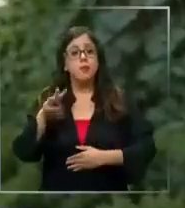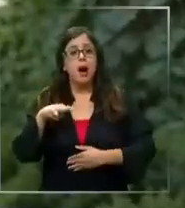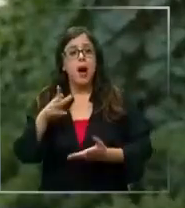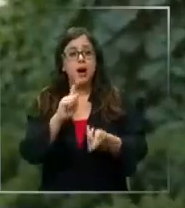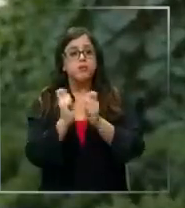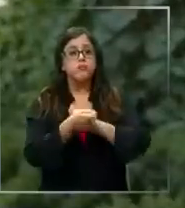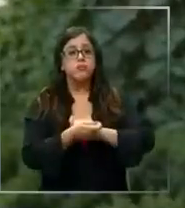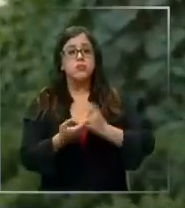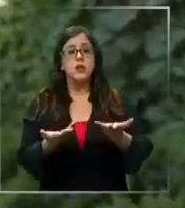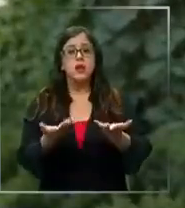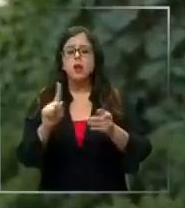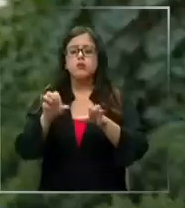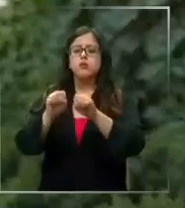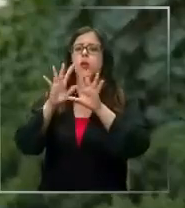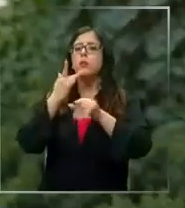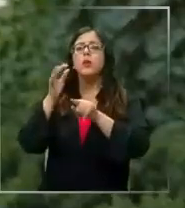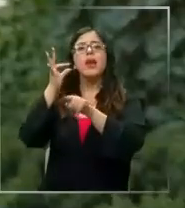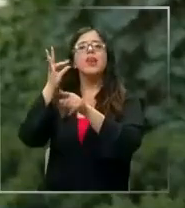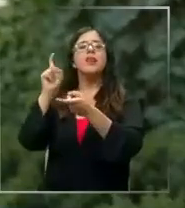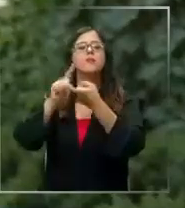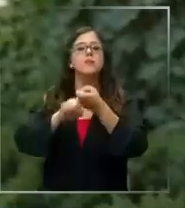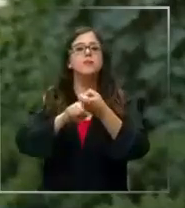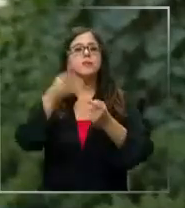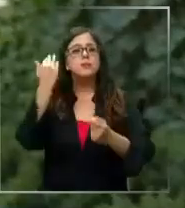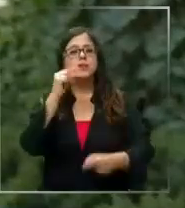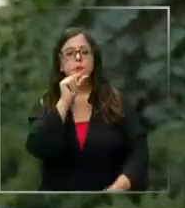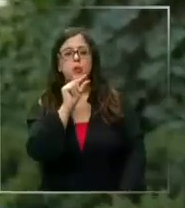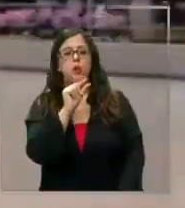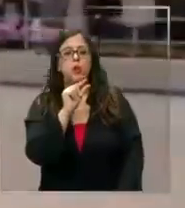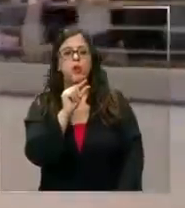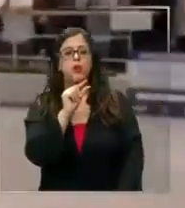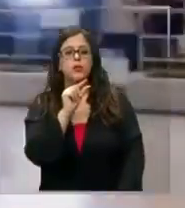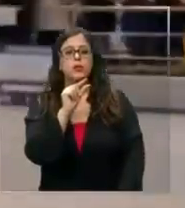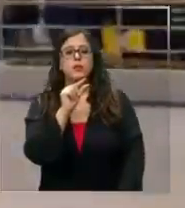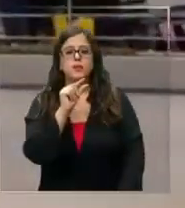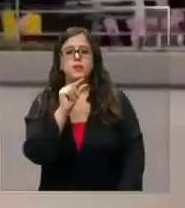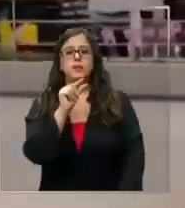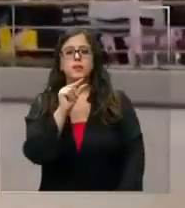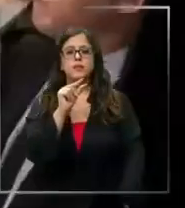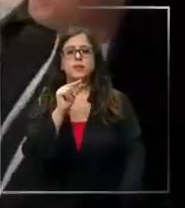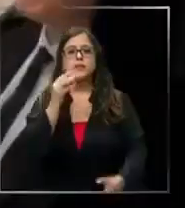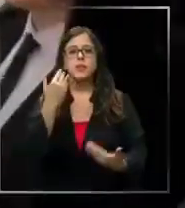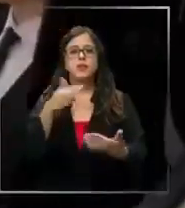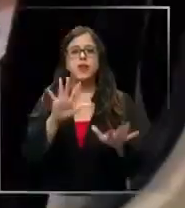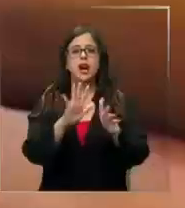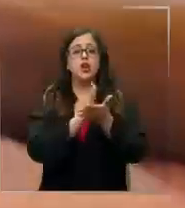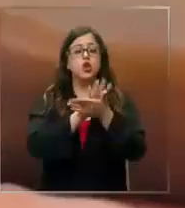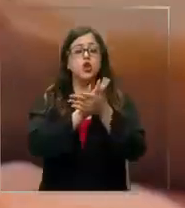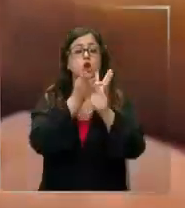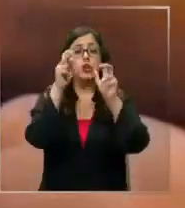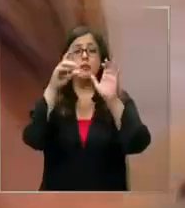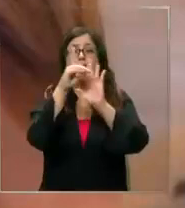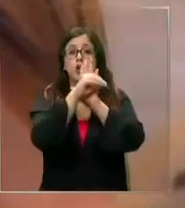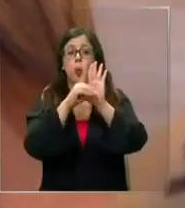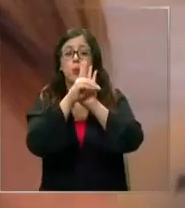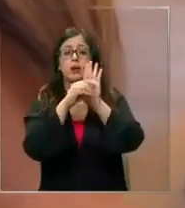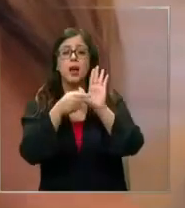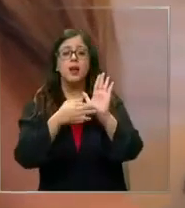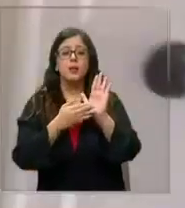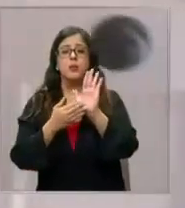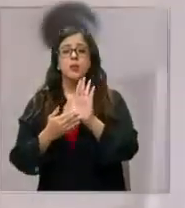creo, porque ella se había casado hace relativamente poco y después de haber hecho su documental había